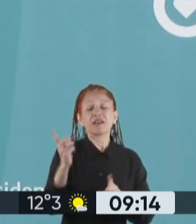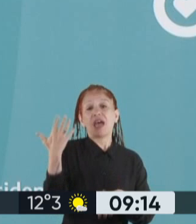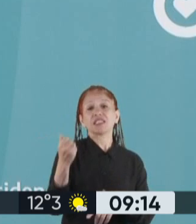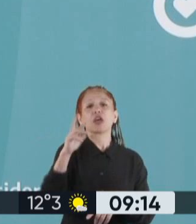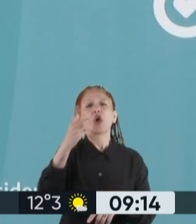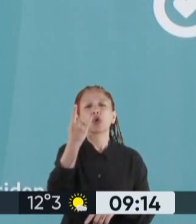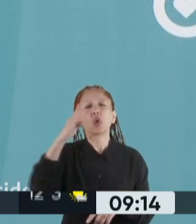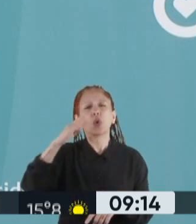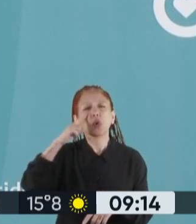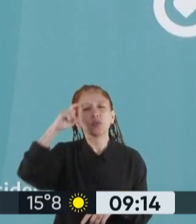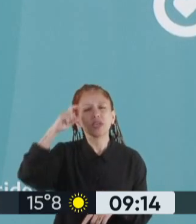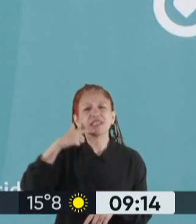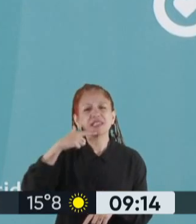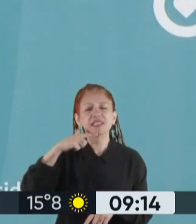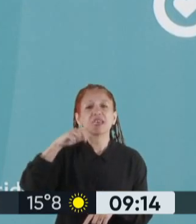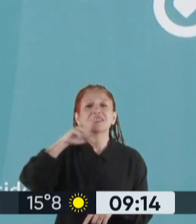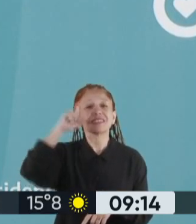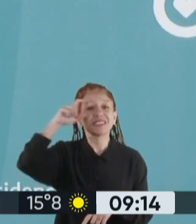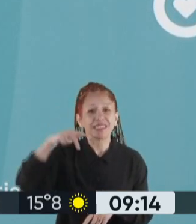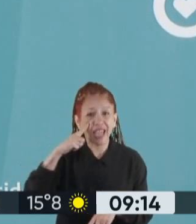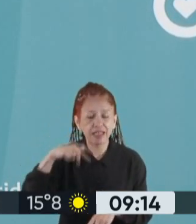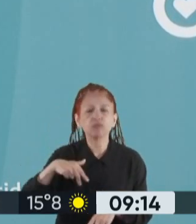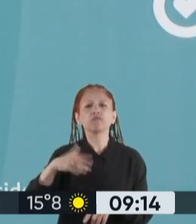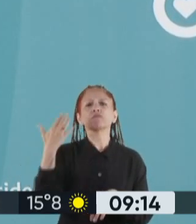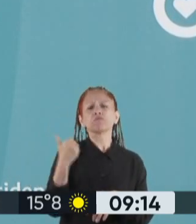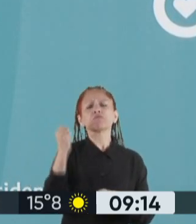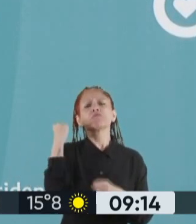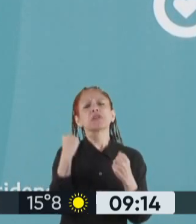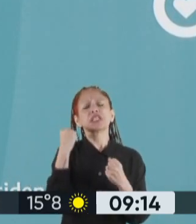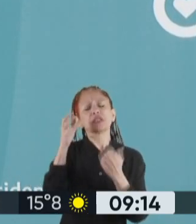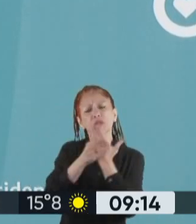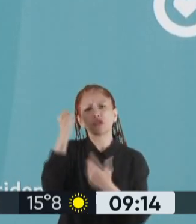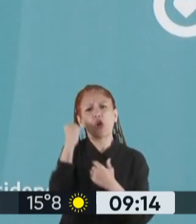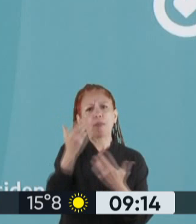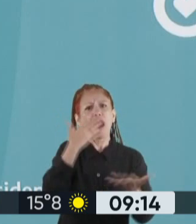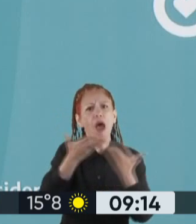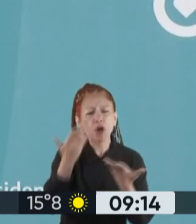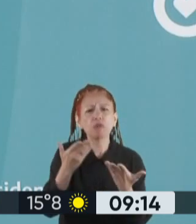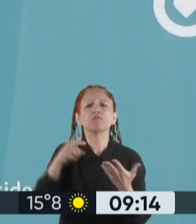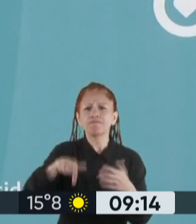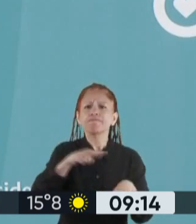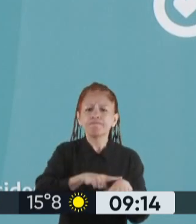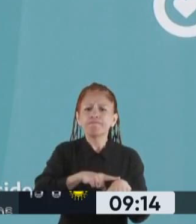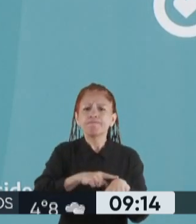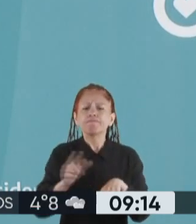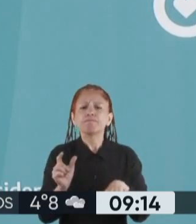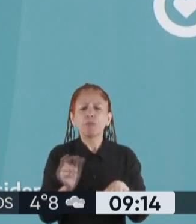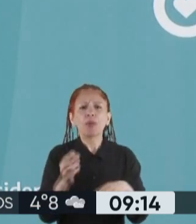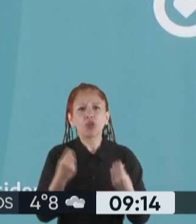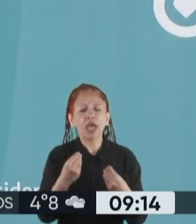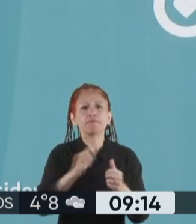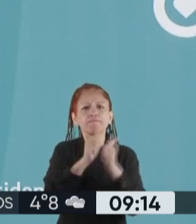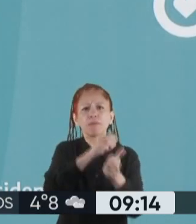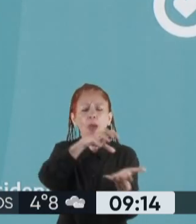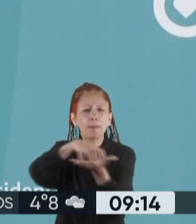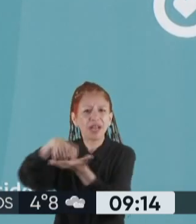Congreso, después de que habló el ministro de Economía, de que estamos en un momento, en un periodo donde hay una excesiva rentabilidad empresaria y que esto de